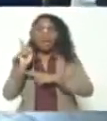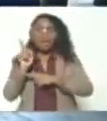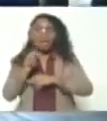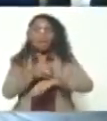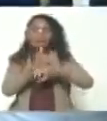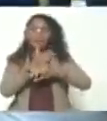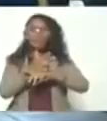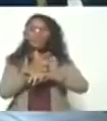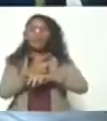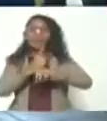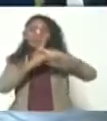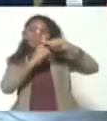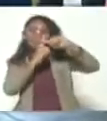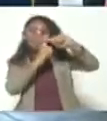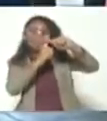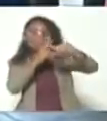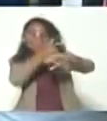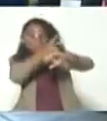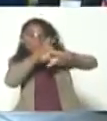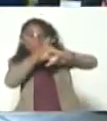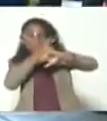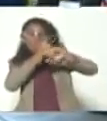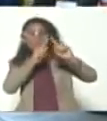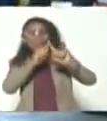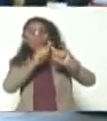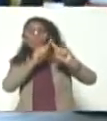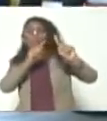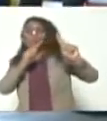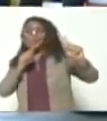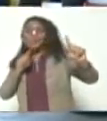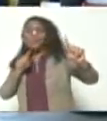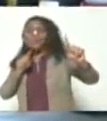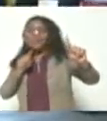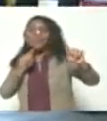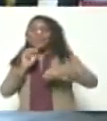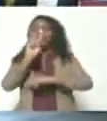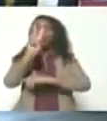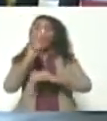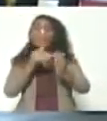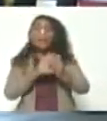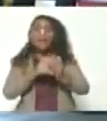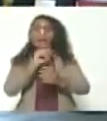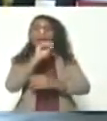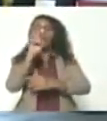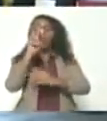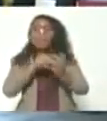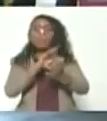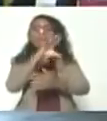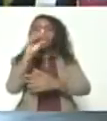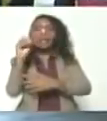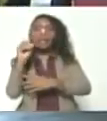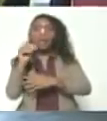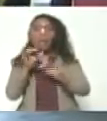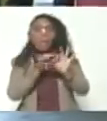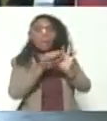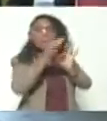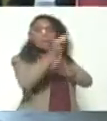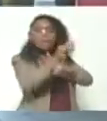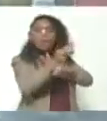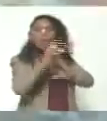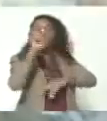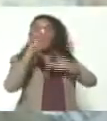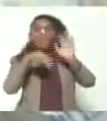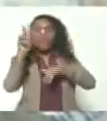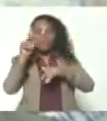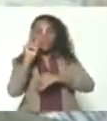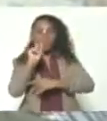usada por francotiradores. Tiene un alcance efectivo de 2.000 a 2.500 metros. Puede ser usada con munición 12.7